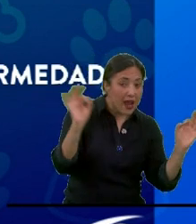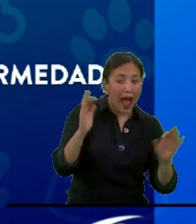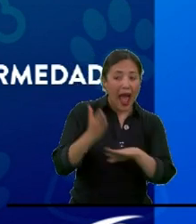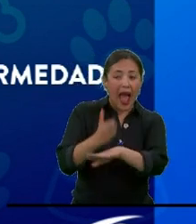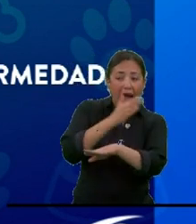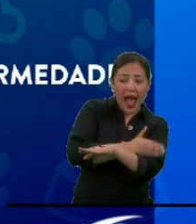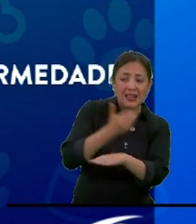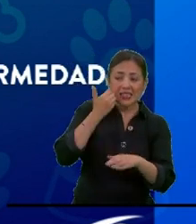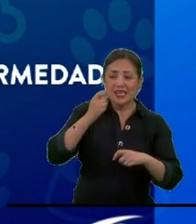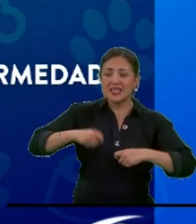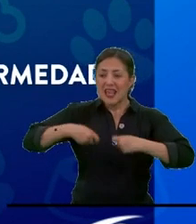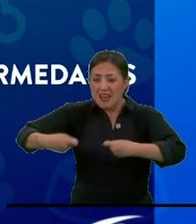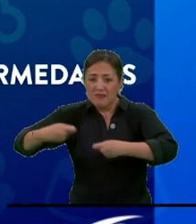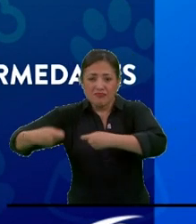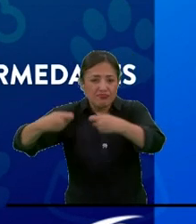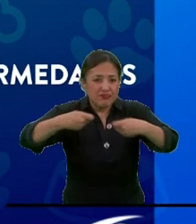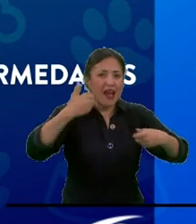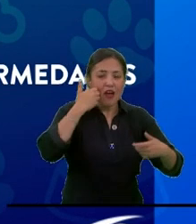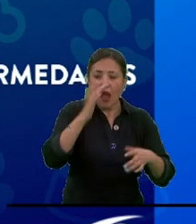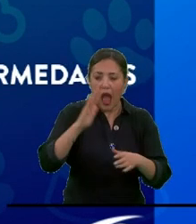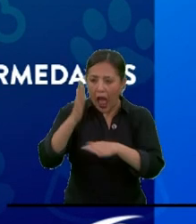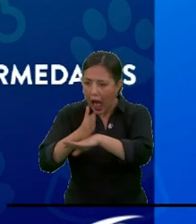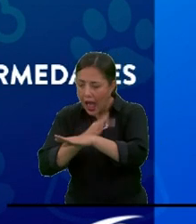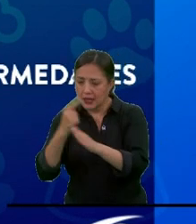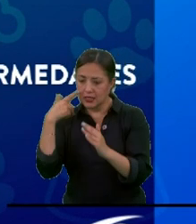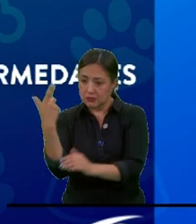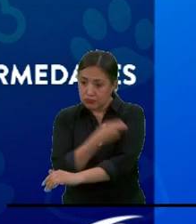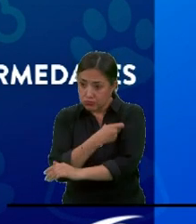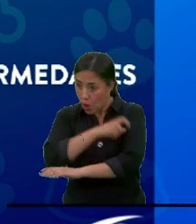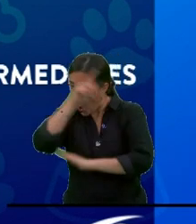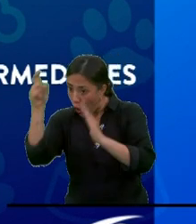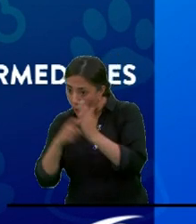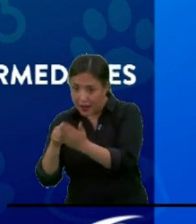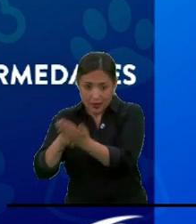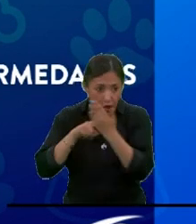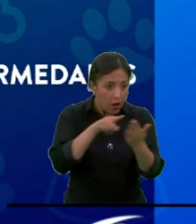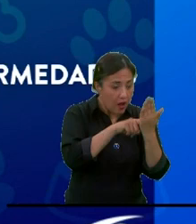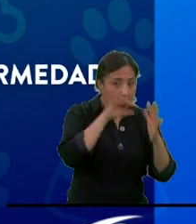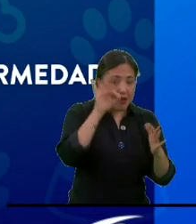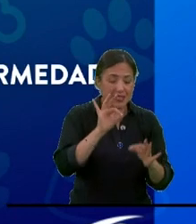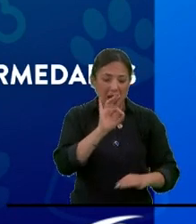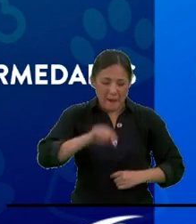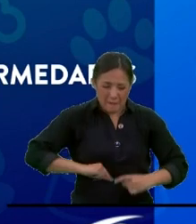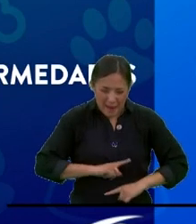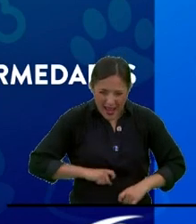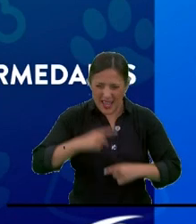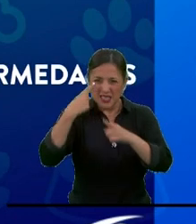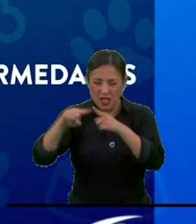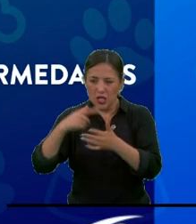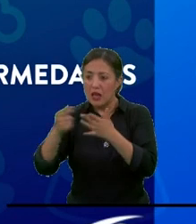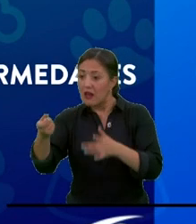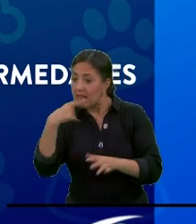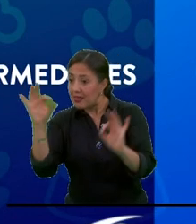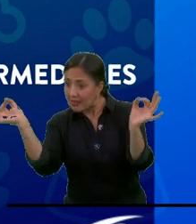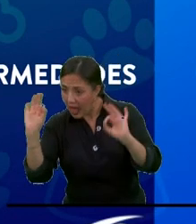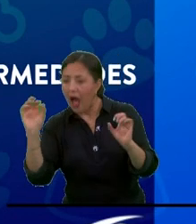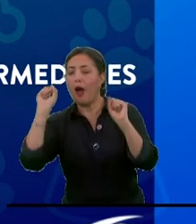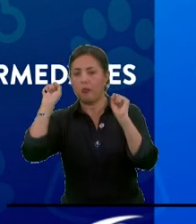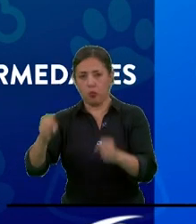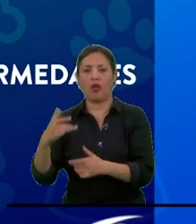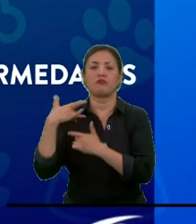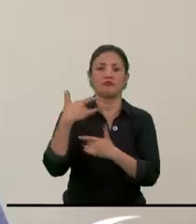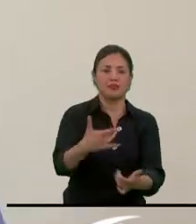enfermedad infectocontagiosa. Debe tener las vacunas y el desparasitante al día y no puede estar tomando ningún tipo de medicamento.